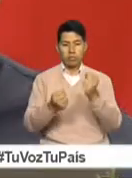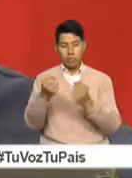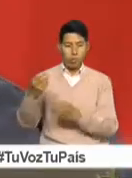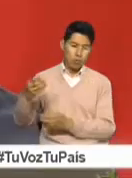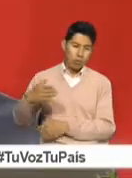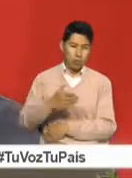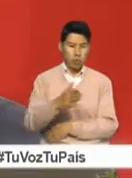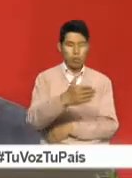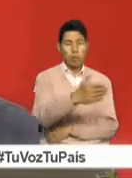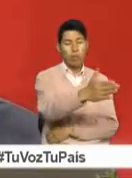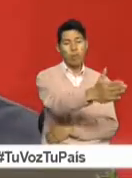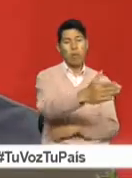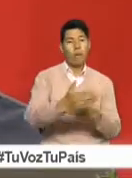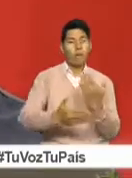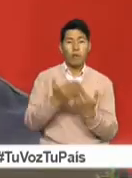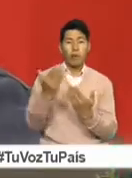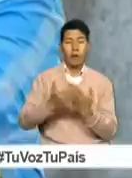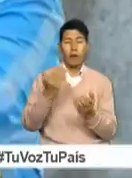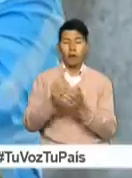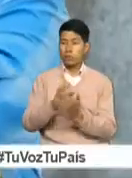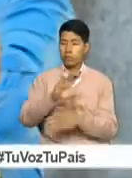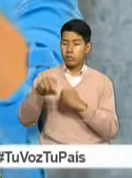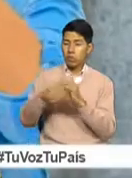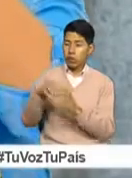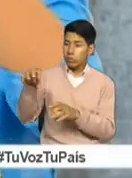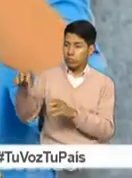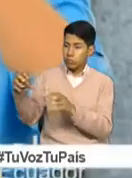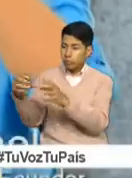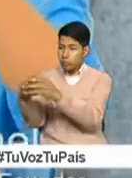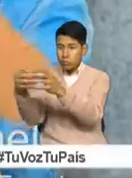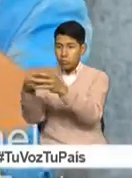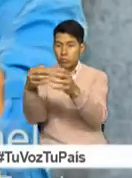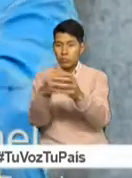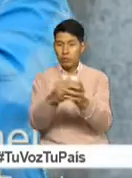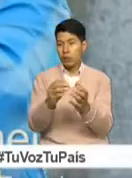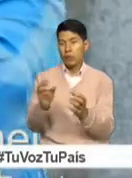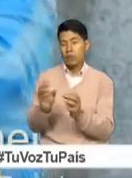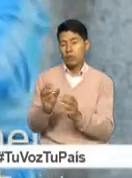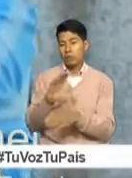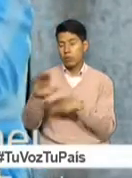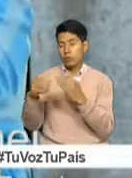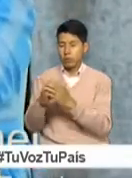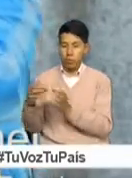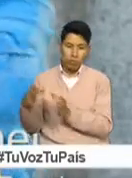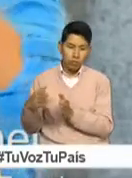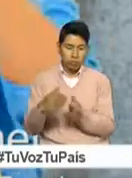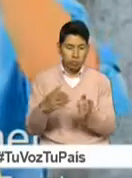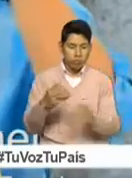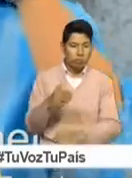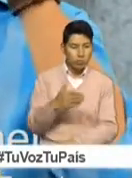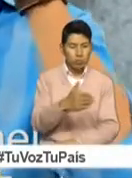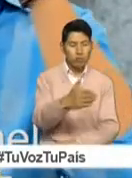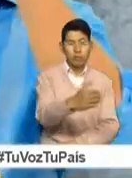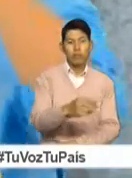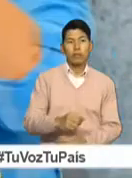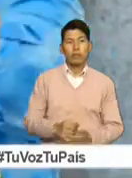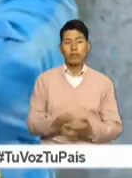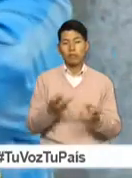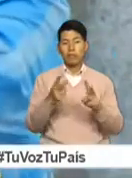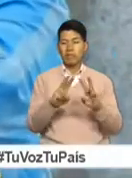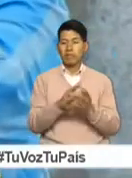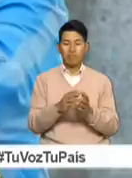sensibilidad diferentes comunidades y esto generará turismo y emprendimiento generará